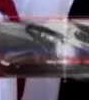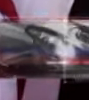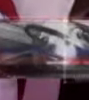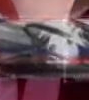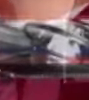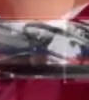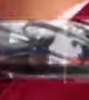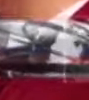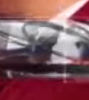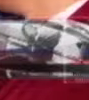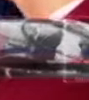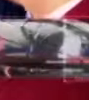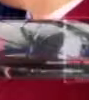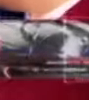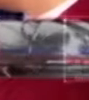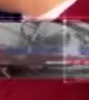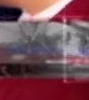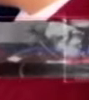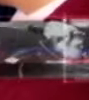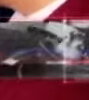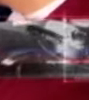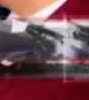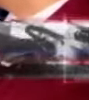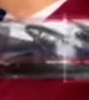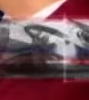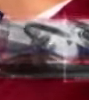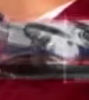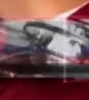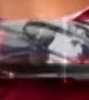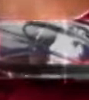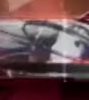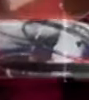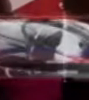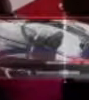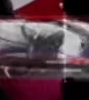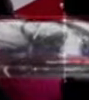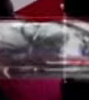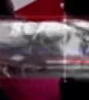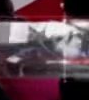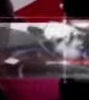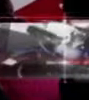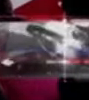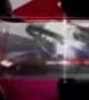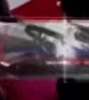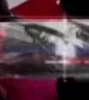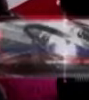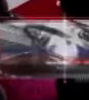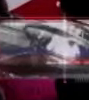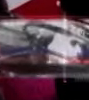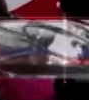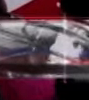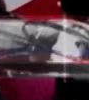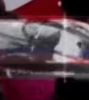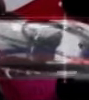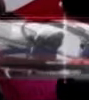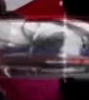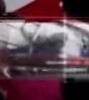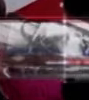de noviembre para después trasladarse al municipio de Alzayanca. Hasta aquí mi reporte, Carla Auditorio. Buenas